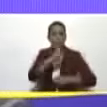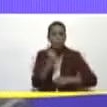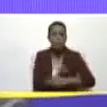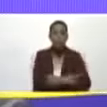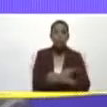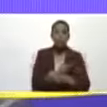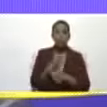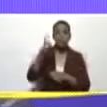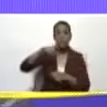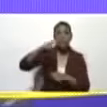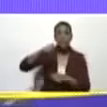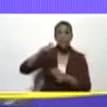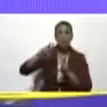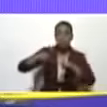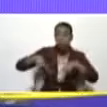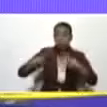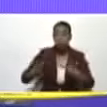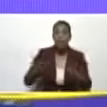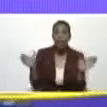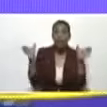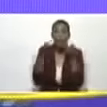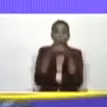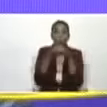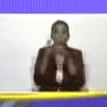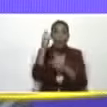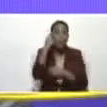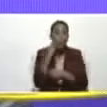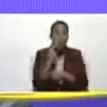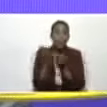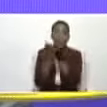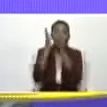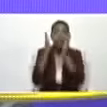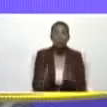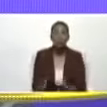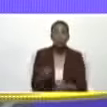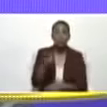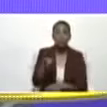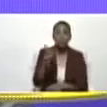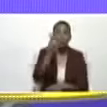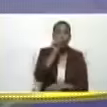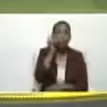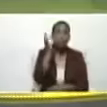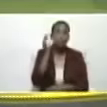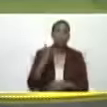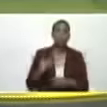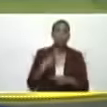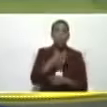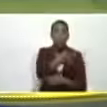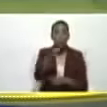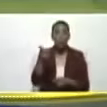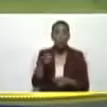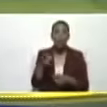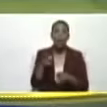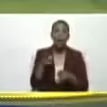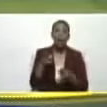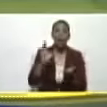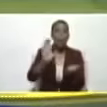como tenemos que hacer revitalizar la organización bolivariana de estudiantes como